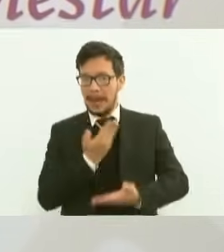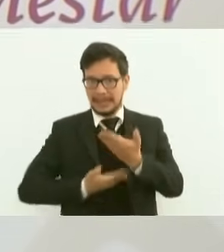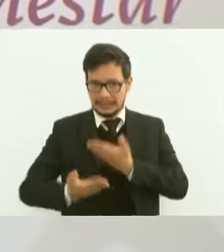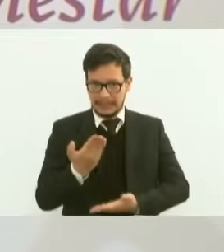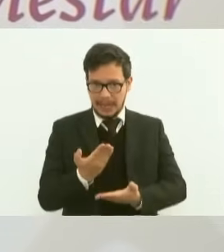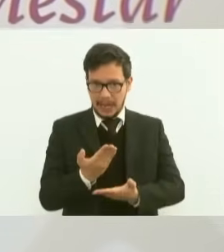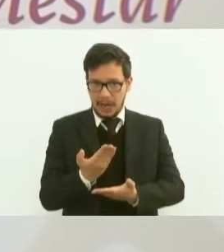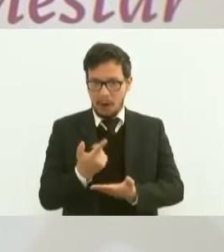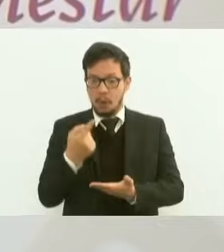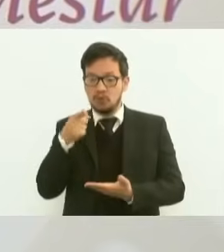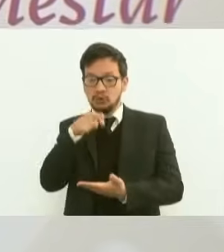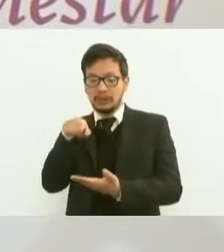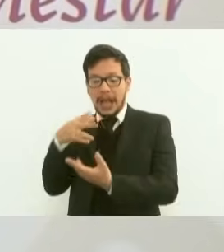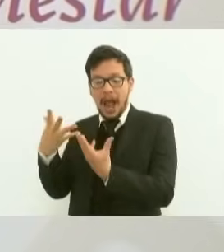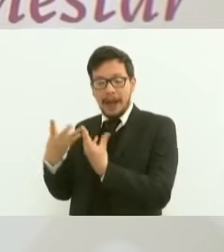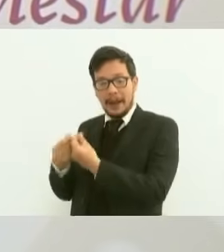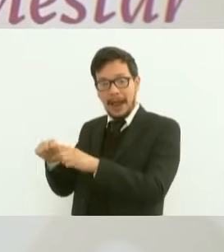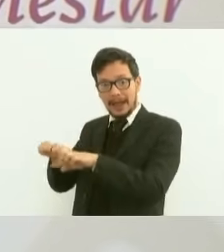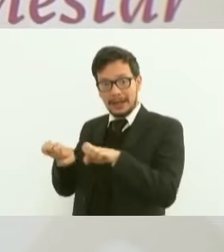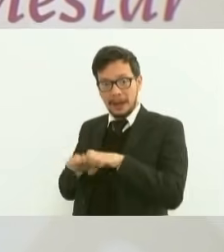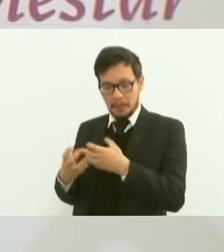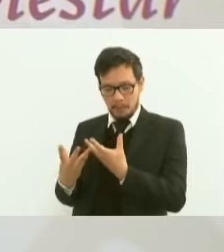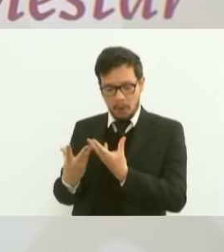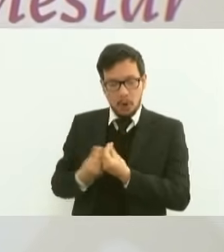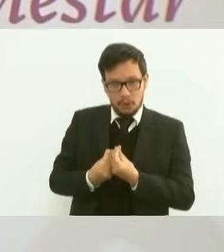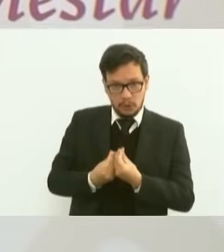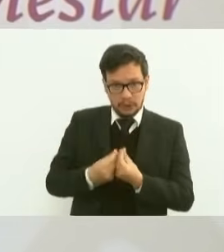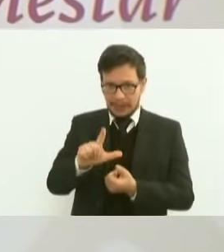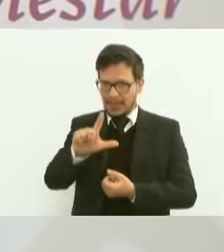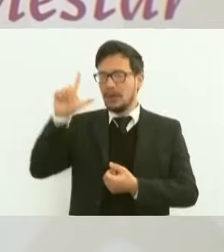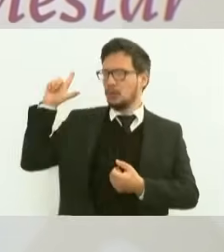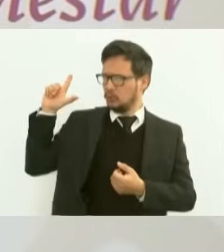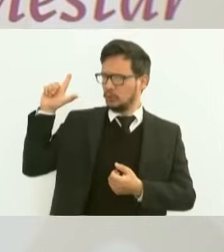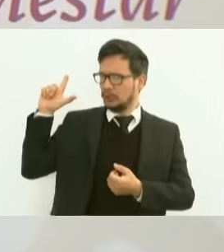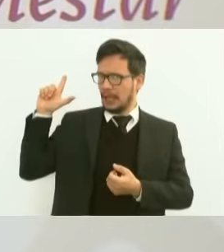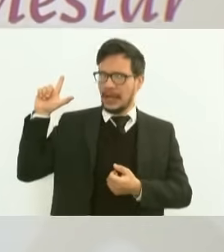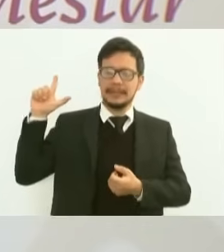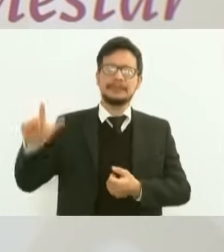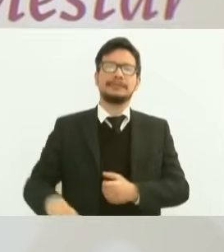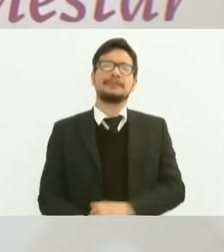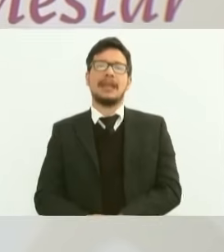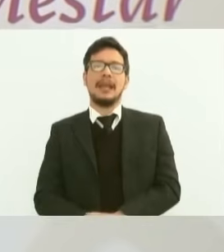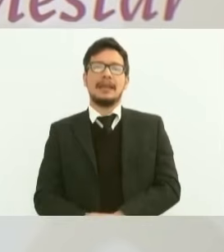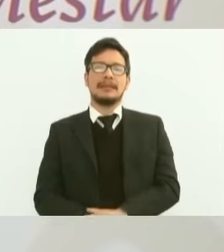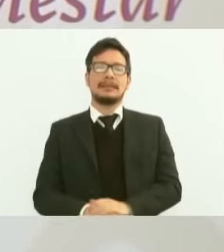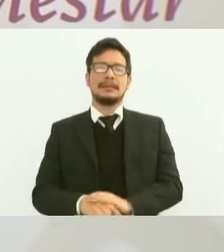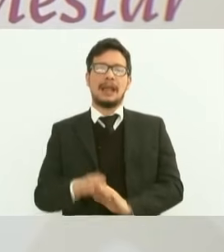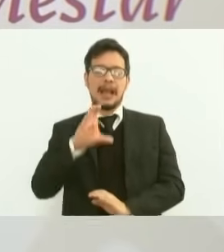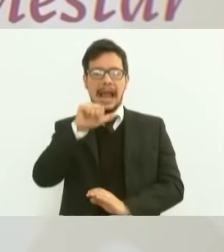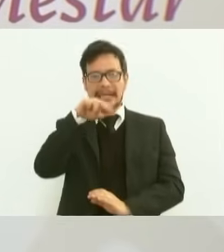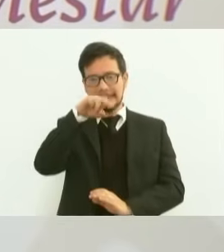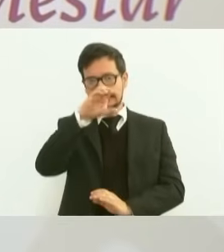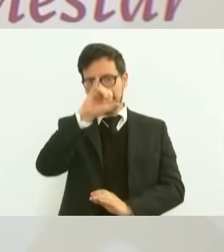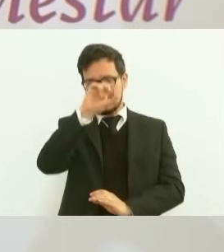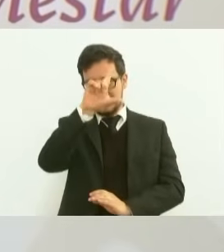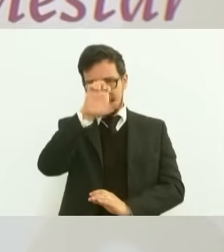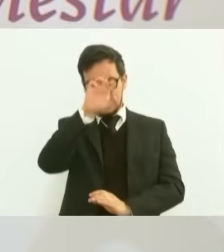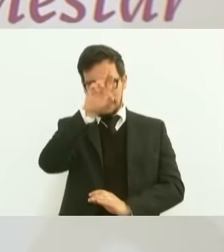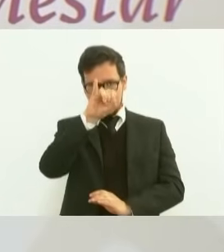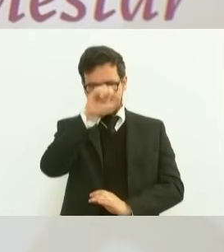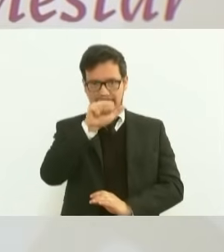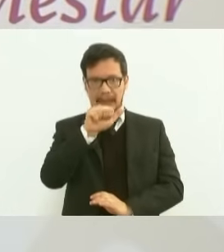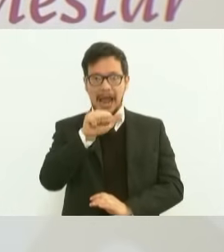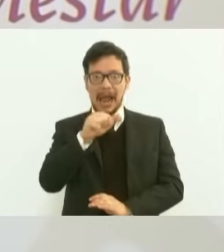con su equipo, el lunes pasado, sobre todo de la Cancillería, logramos dar un